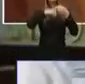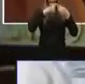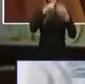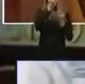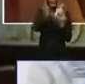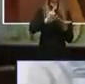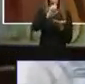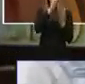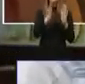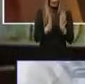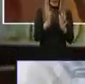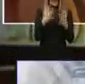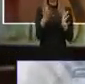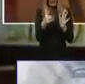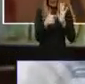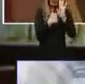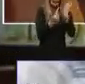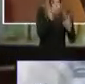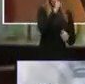se reflejó en un